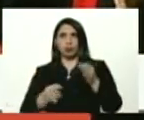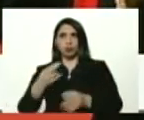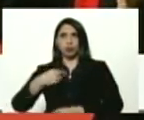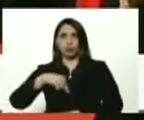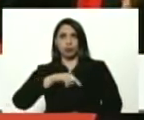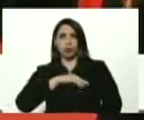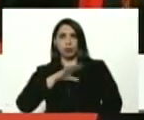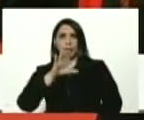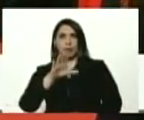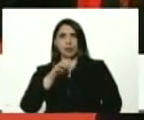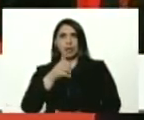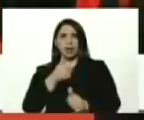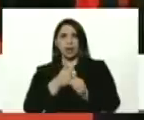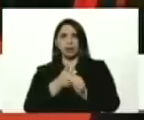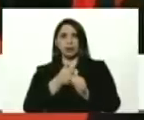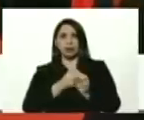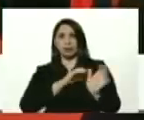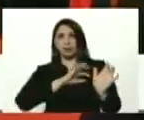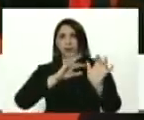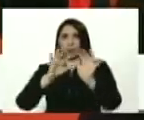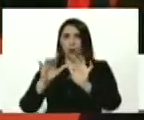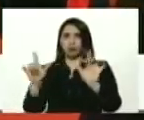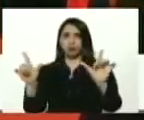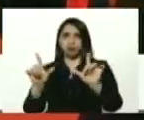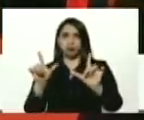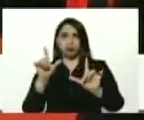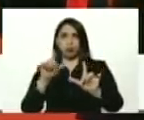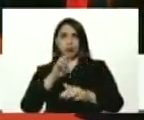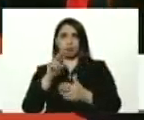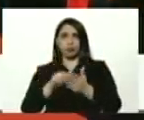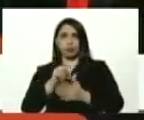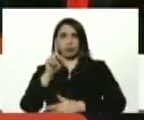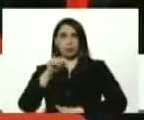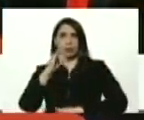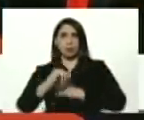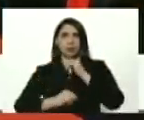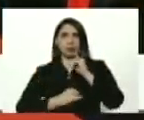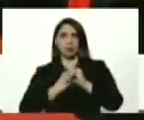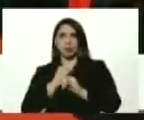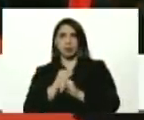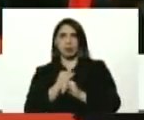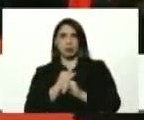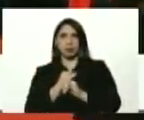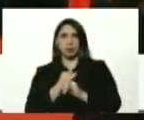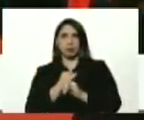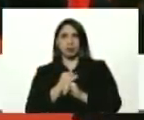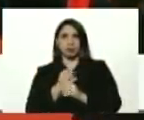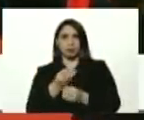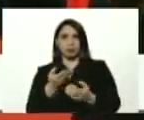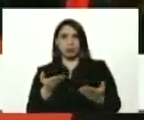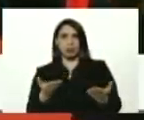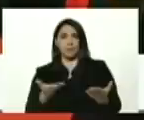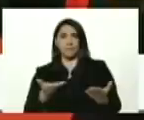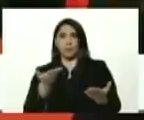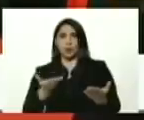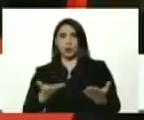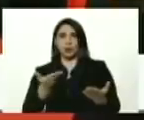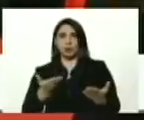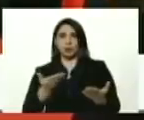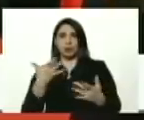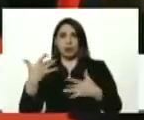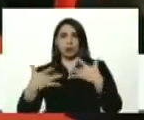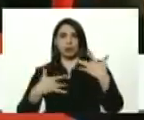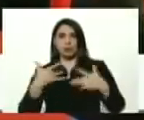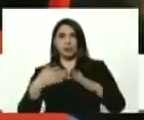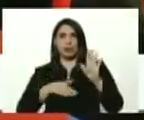asistencia de los medios de comunicación, no solamente nacionales sino también internacionales, repercute allí la importancia de esta actividad